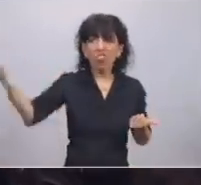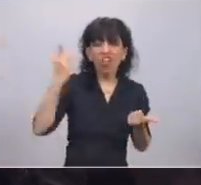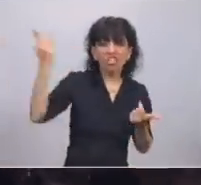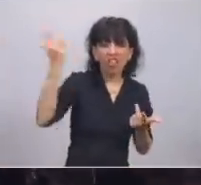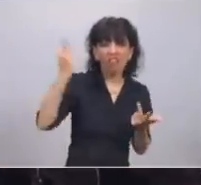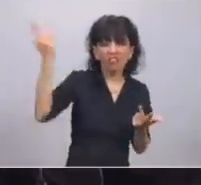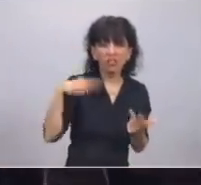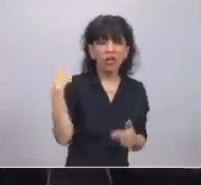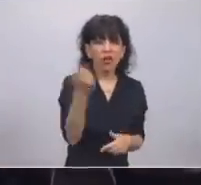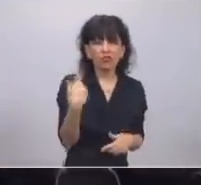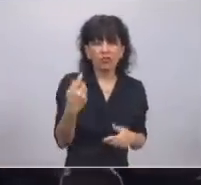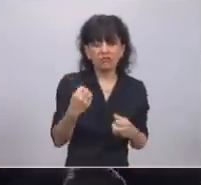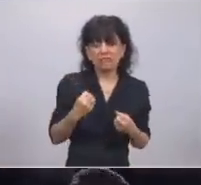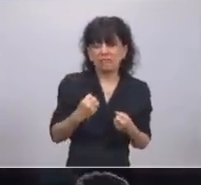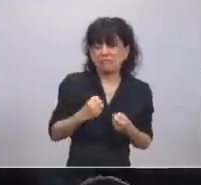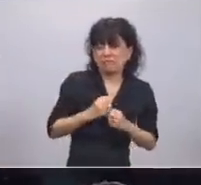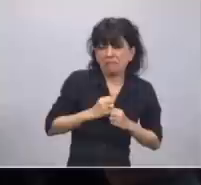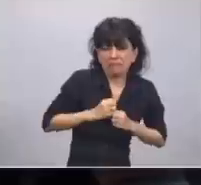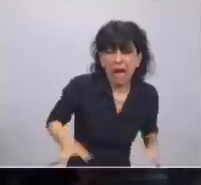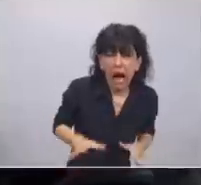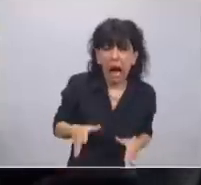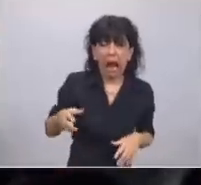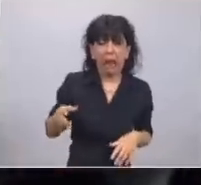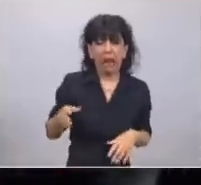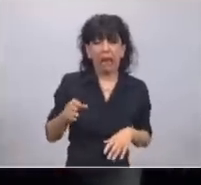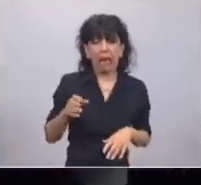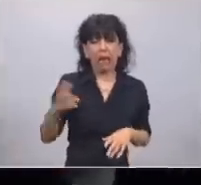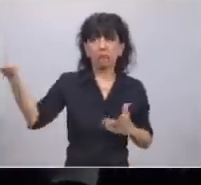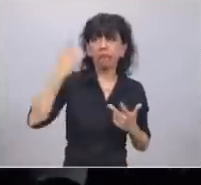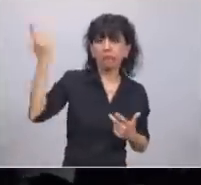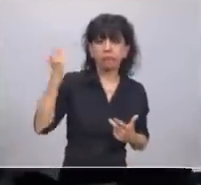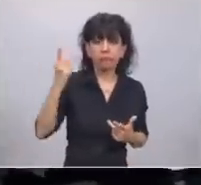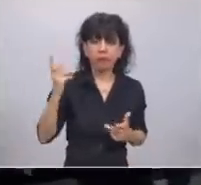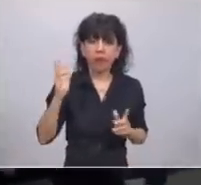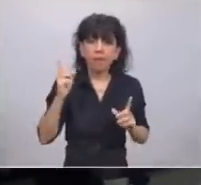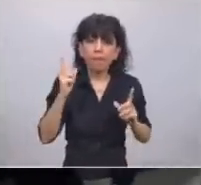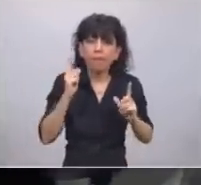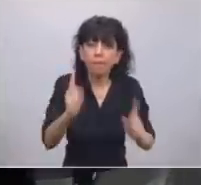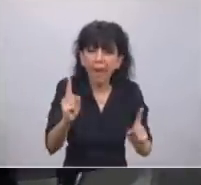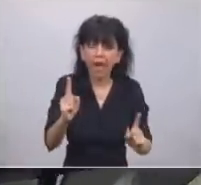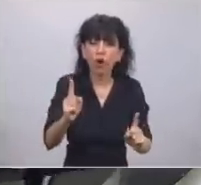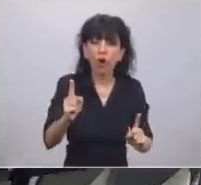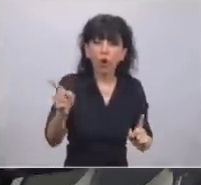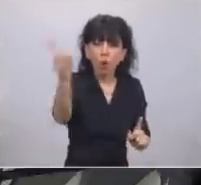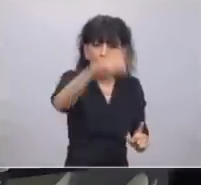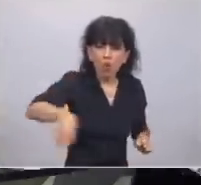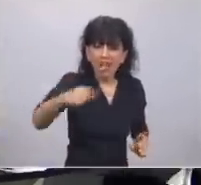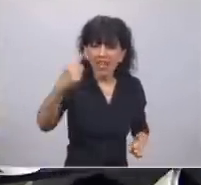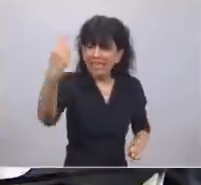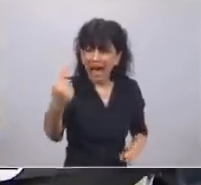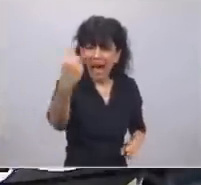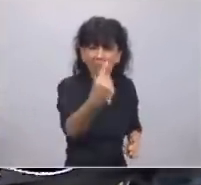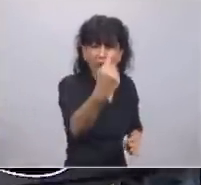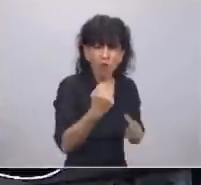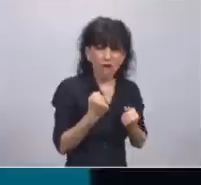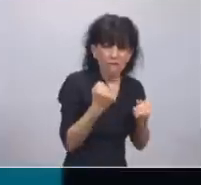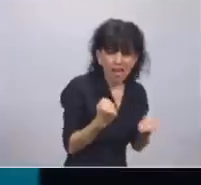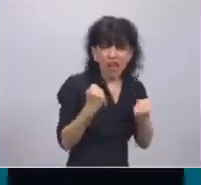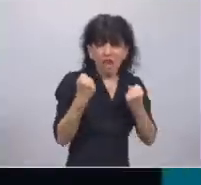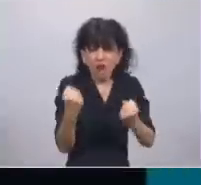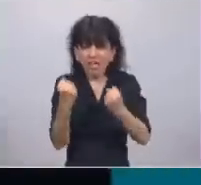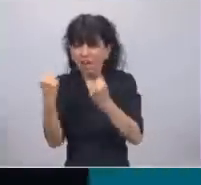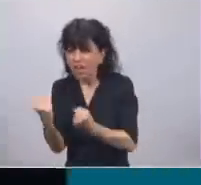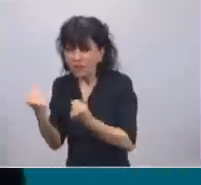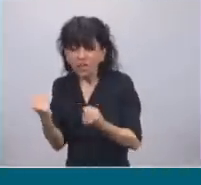de rodillas. La fuerza de cada uno de ustedes me permitió